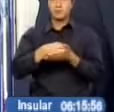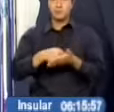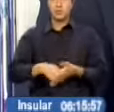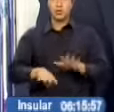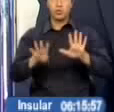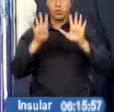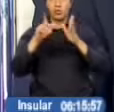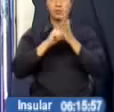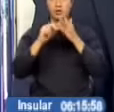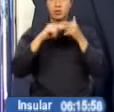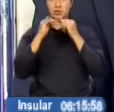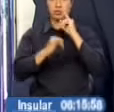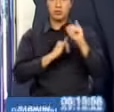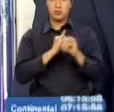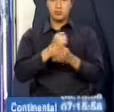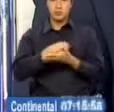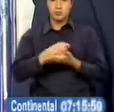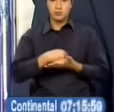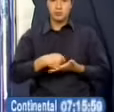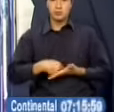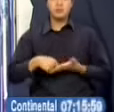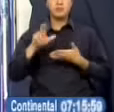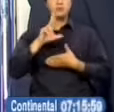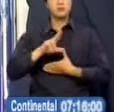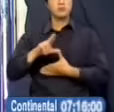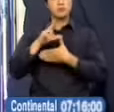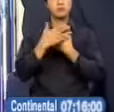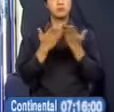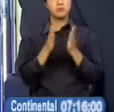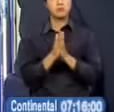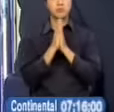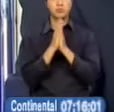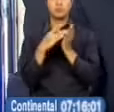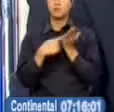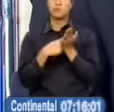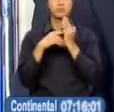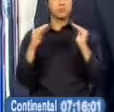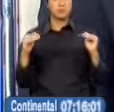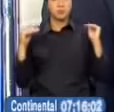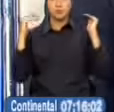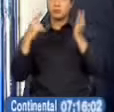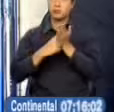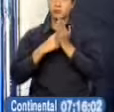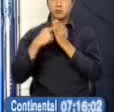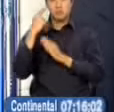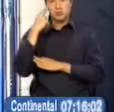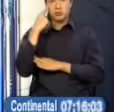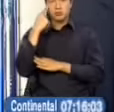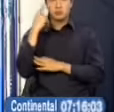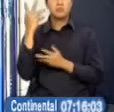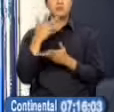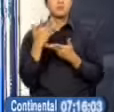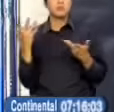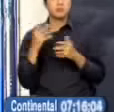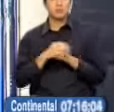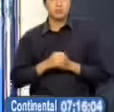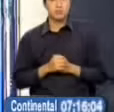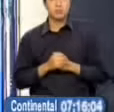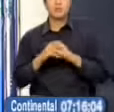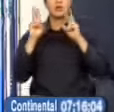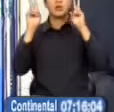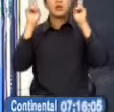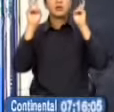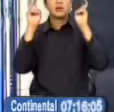nueve cancilleres de cancilleres latinoamericanos que solicitan una reunión de alto nivel para analizar la el